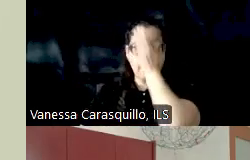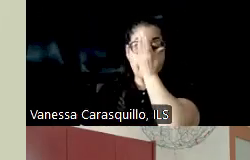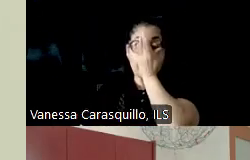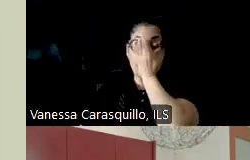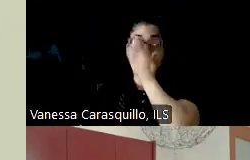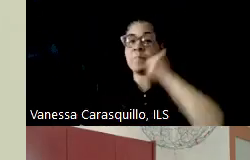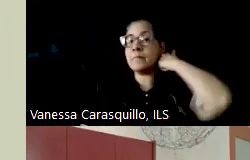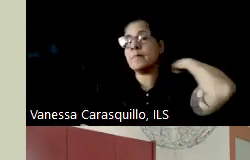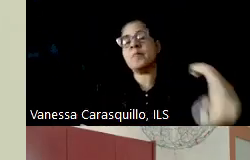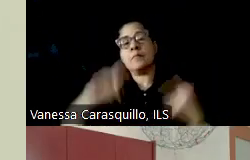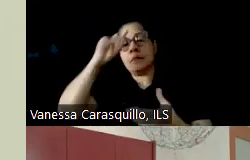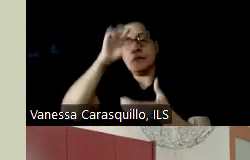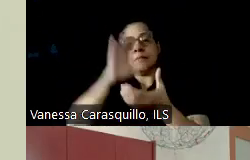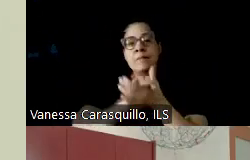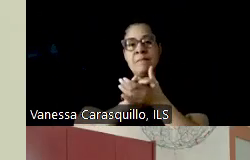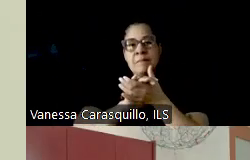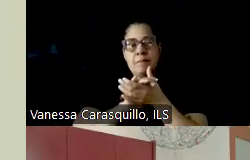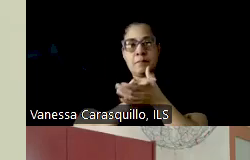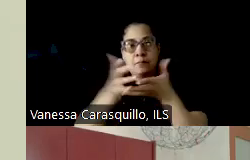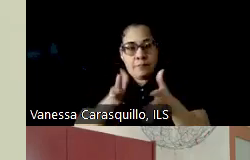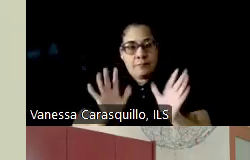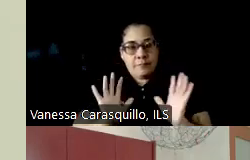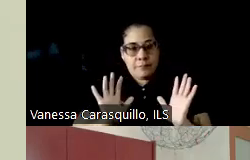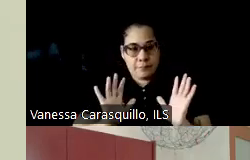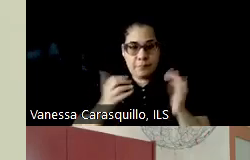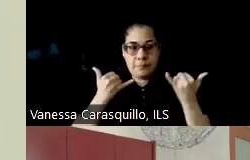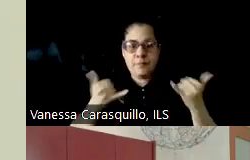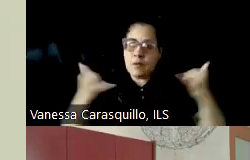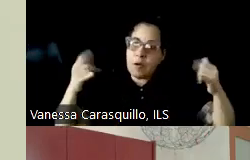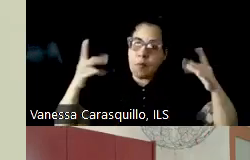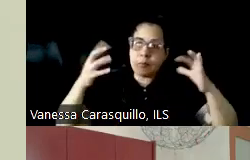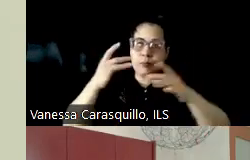Pues bien, yo creo que ya estamos en el resumen.